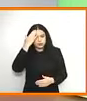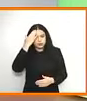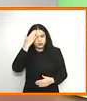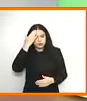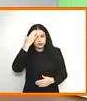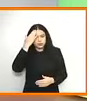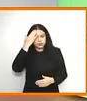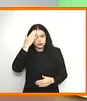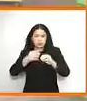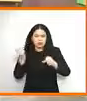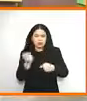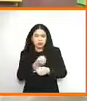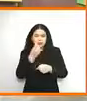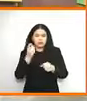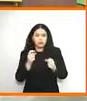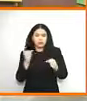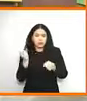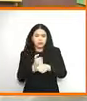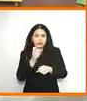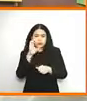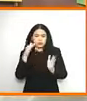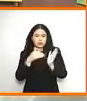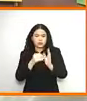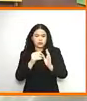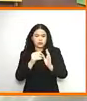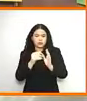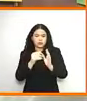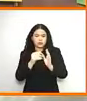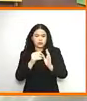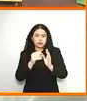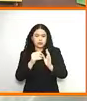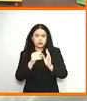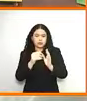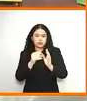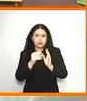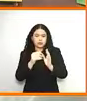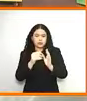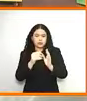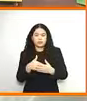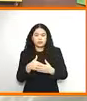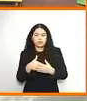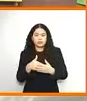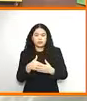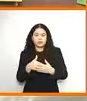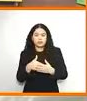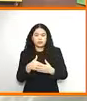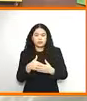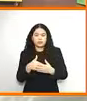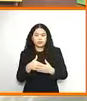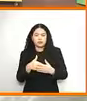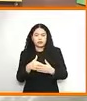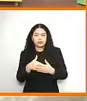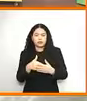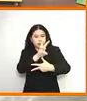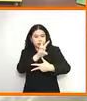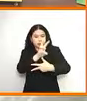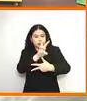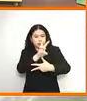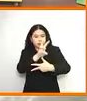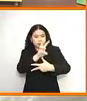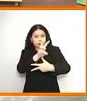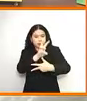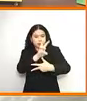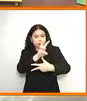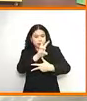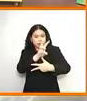seleccionar el primer número que te hará ganar 100.000 lempiras. Muchísima suerte. Primer número, 66. Segundo